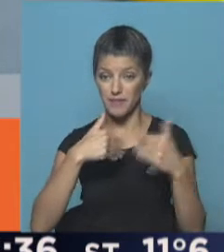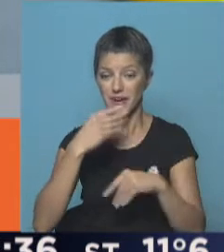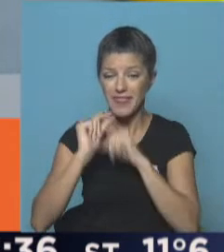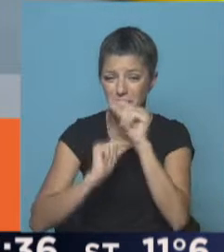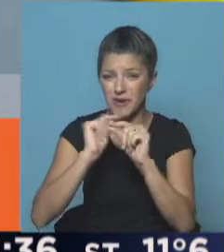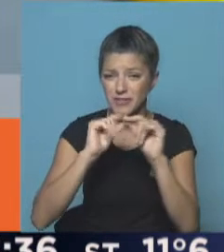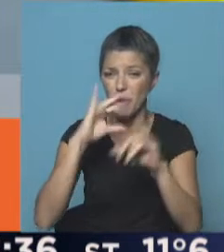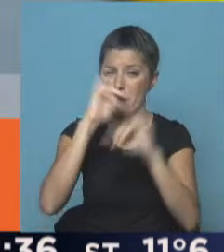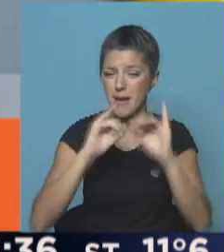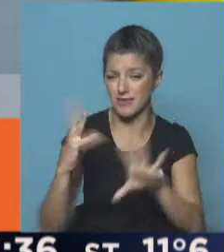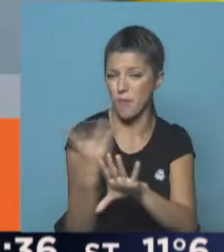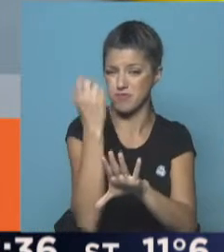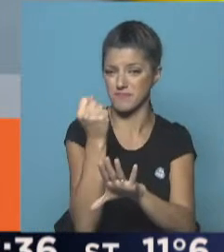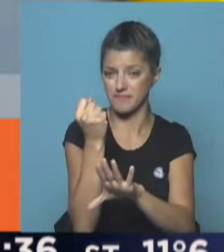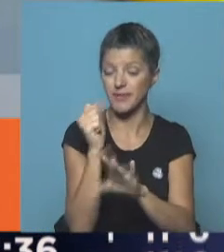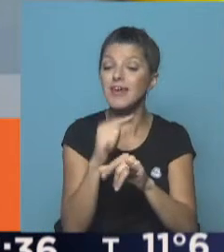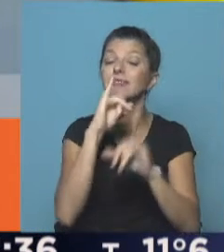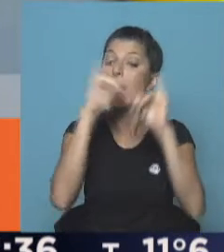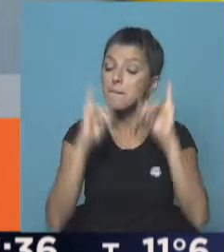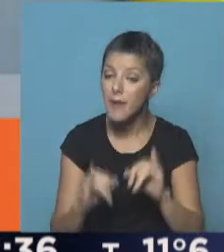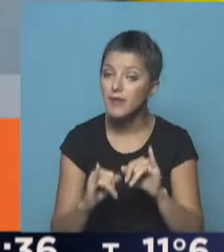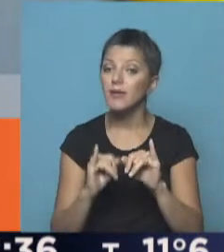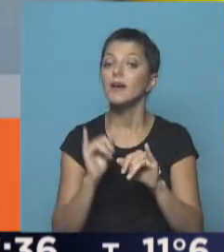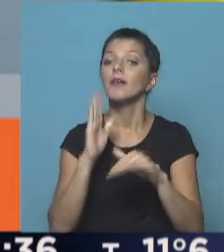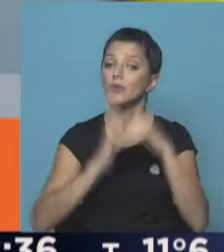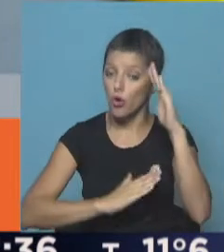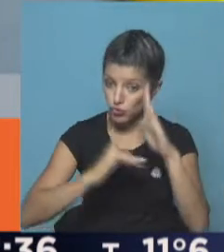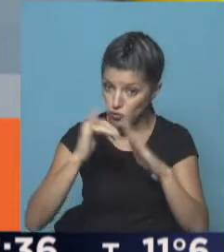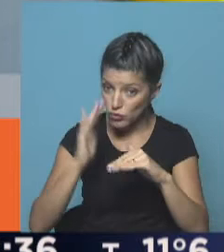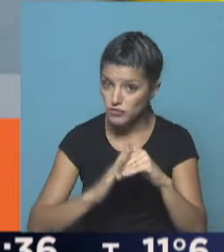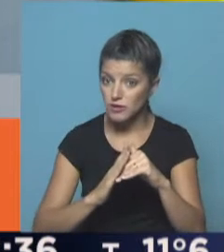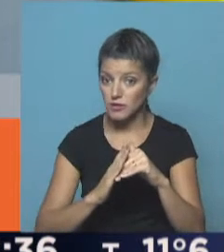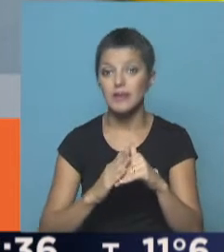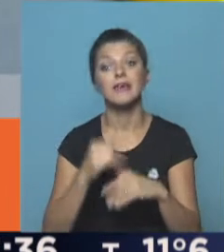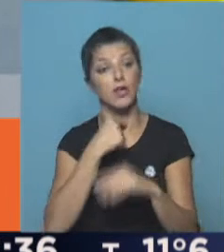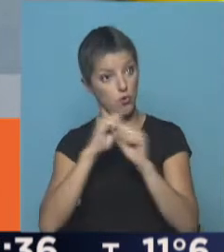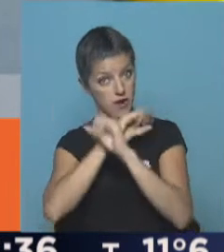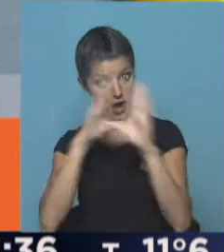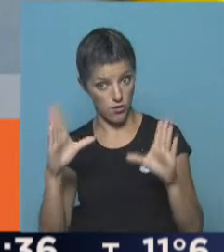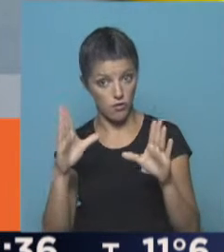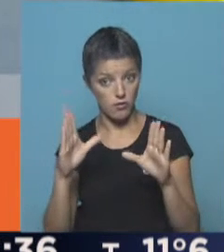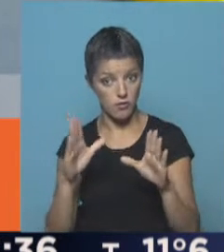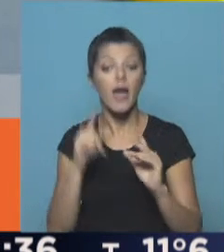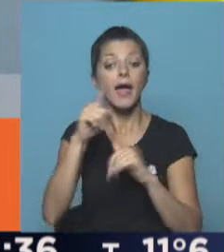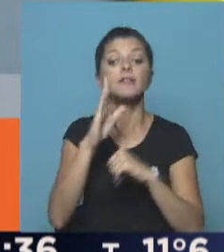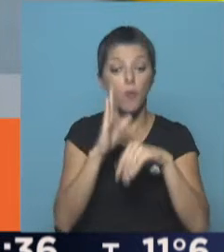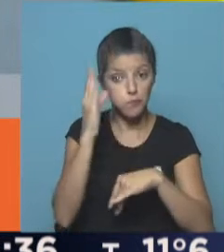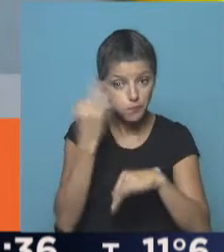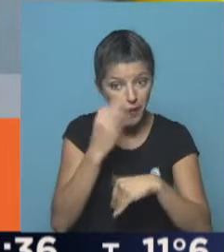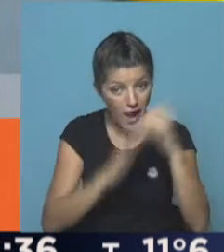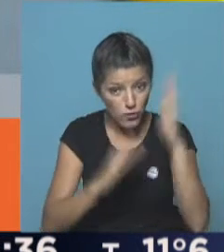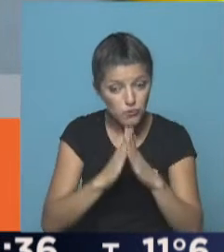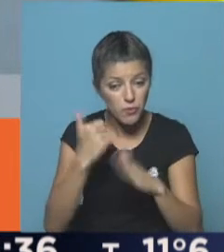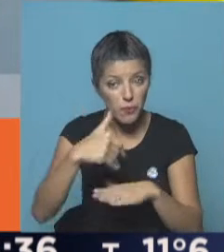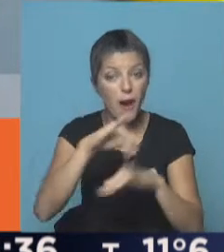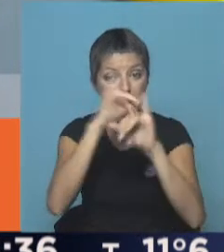construyendo. Y esa paz se está construyendo, y eso quiero ser muy claro, en buena parte por el apoyo que hemos recibido